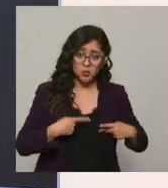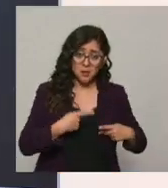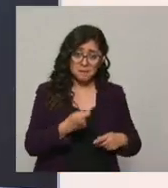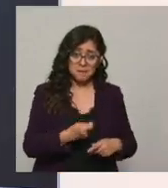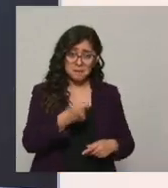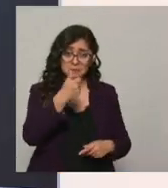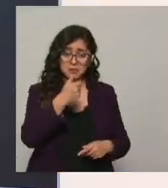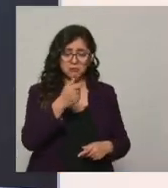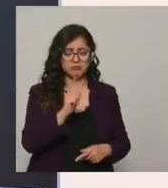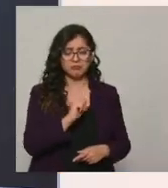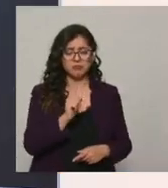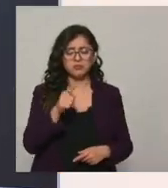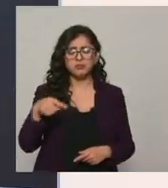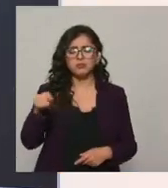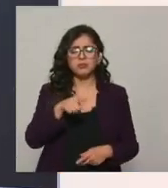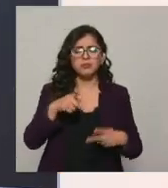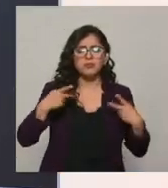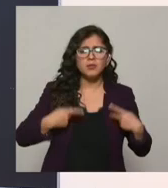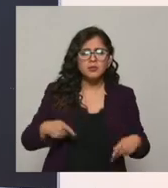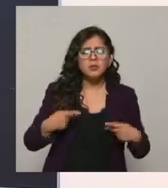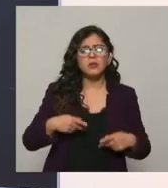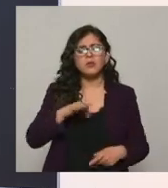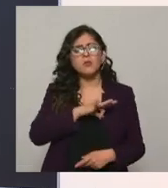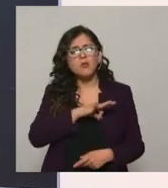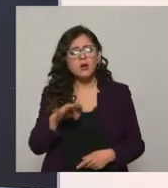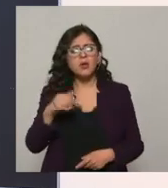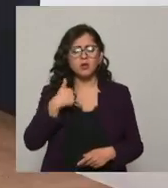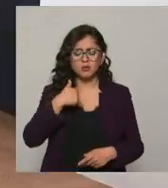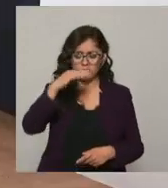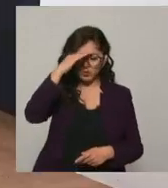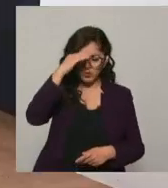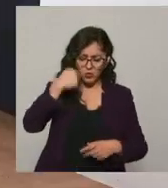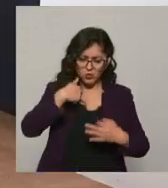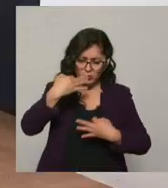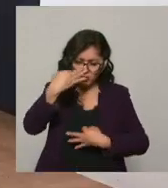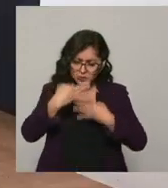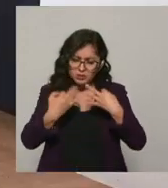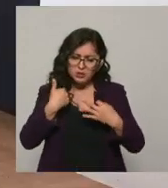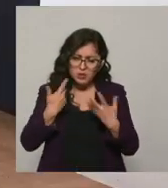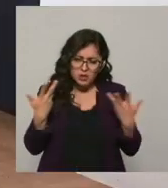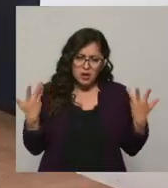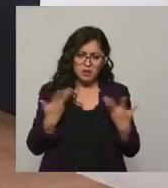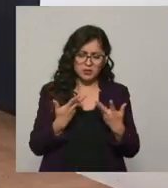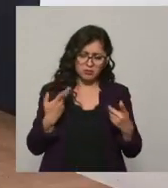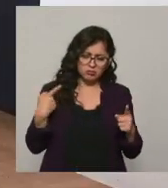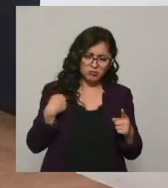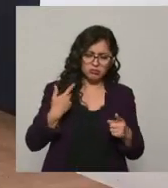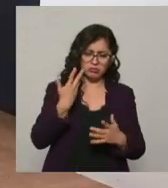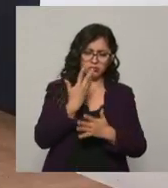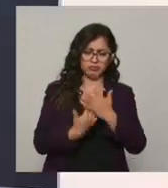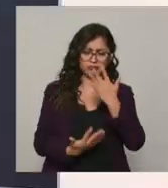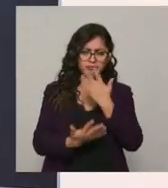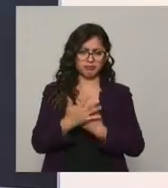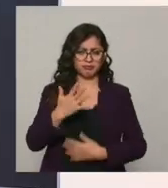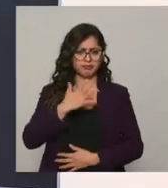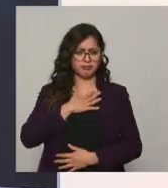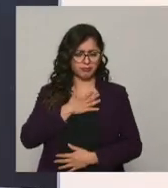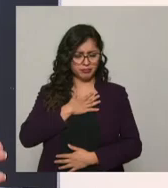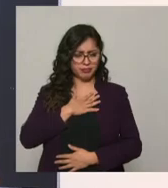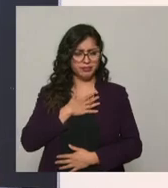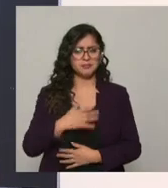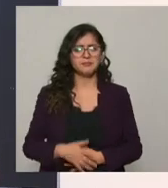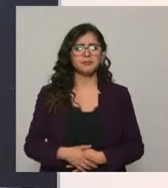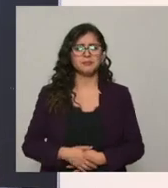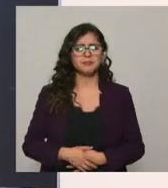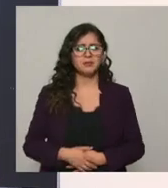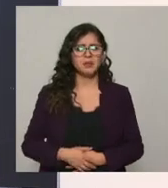demuestra, ¿no?, que puede hacer justicia por propia mano. Ya hemos hablado también de esta circunstancia. ¿Nos puedes decir el caso también del